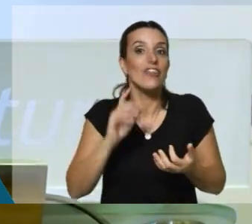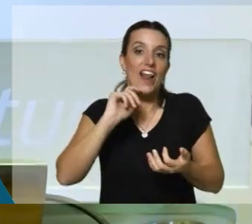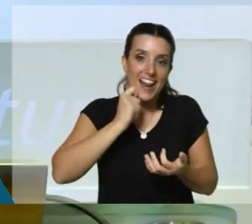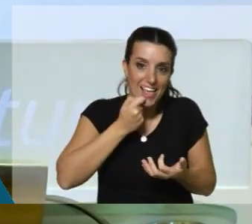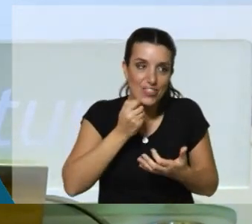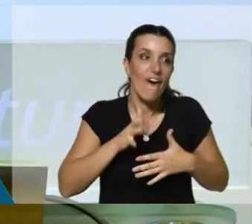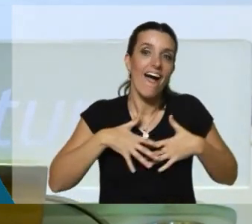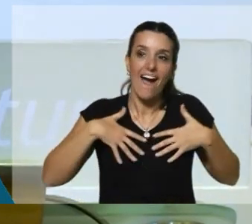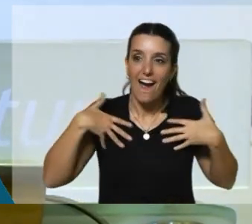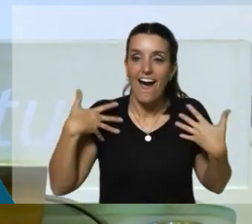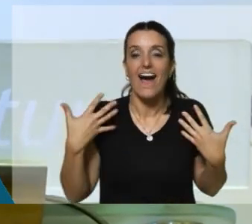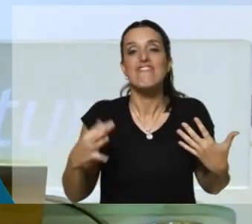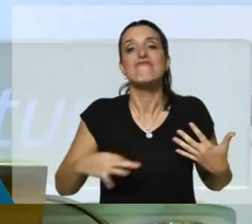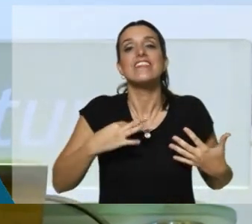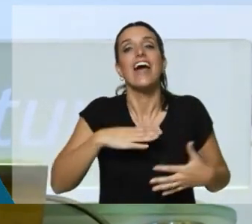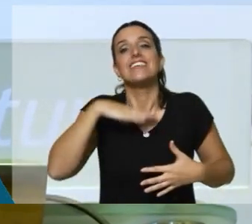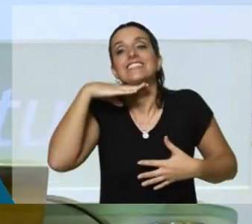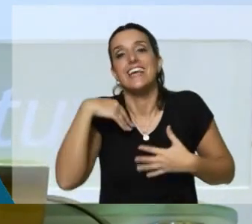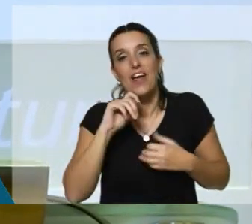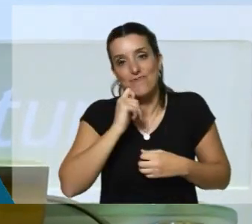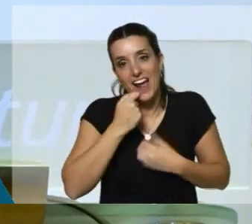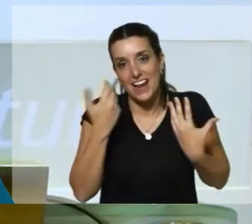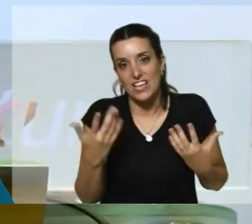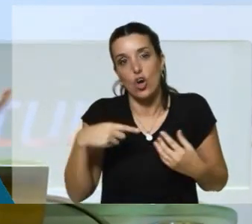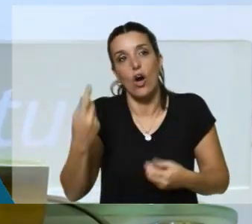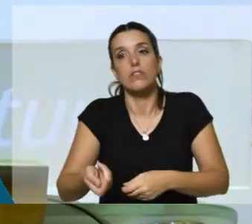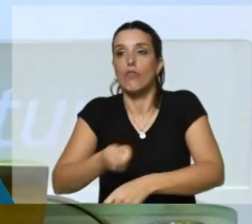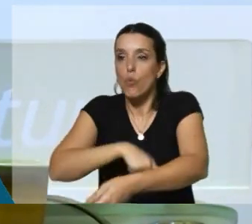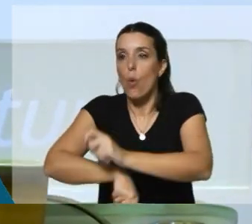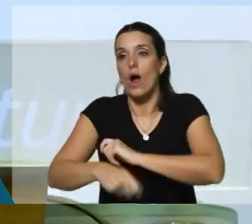son los que nos llenan la vida, para las otras que son más de esfuerzo y más de sacrificio. Así